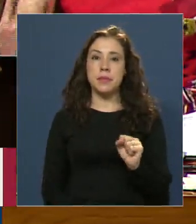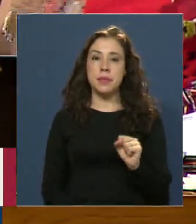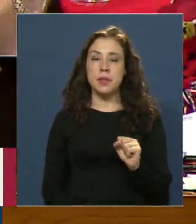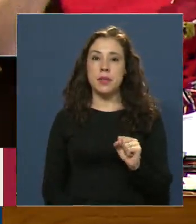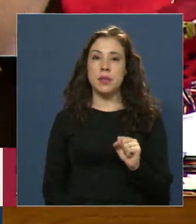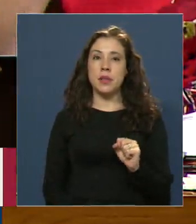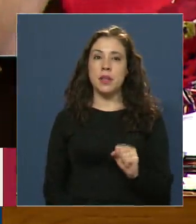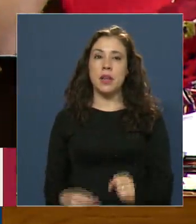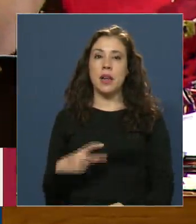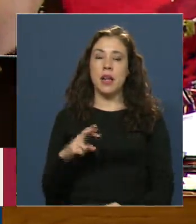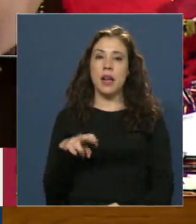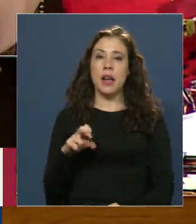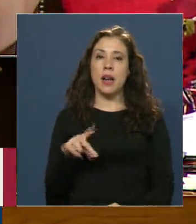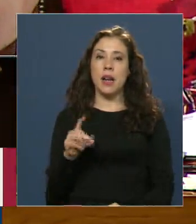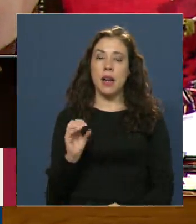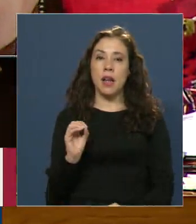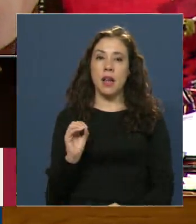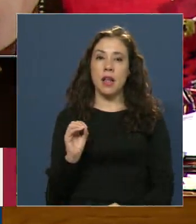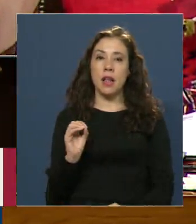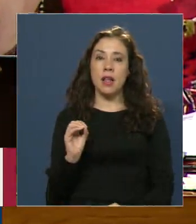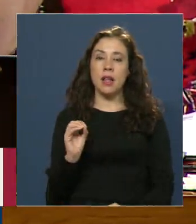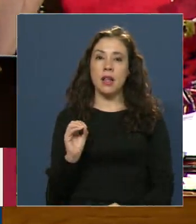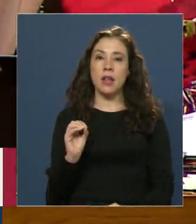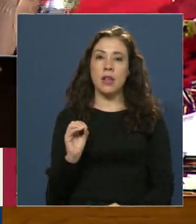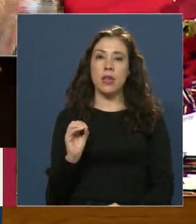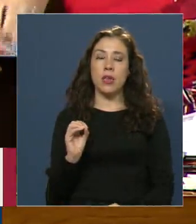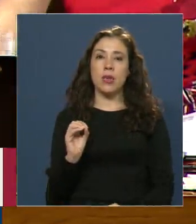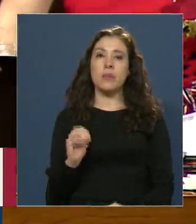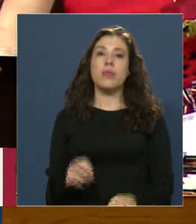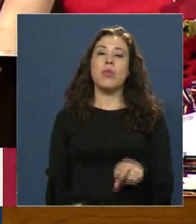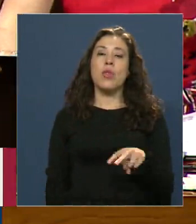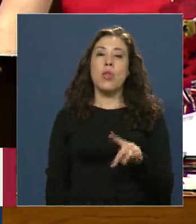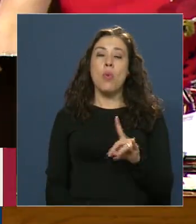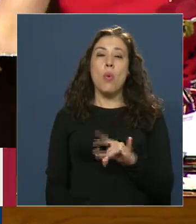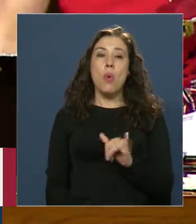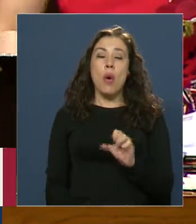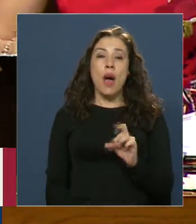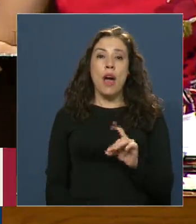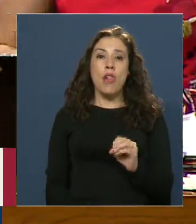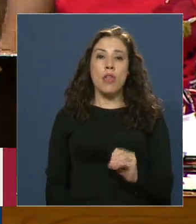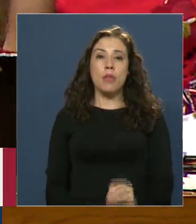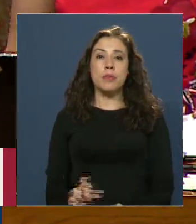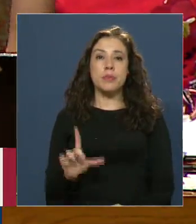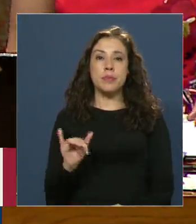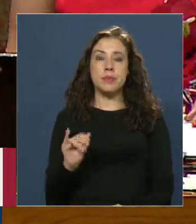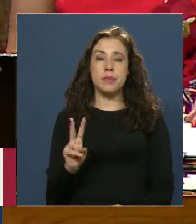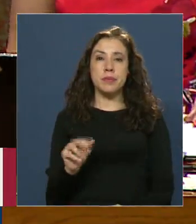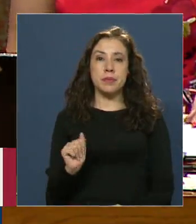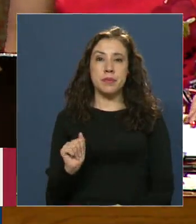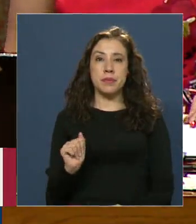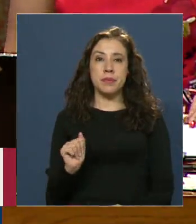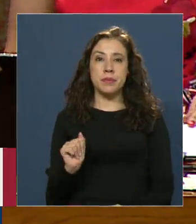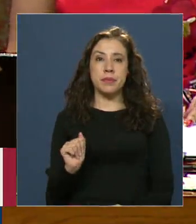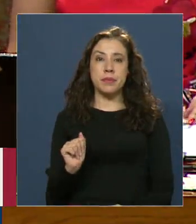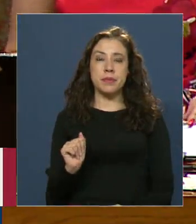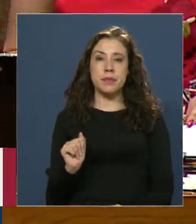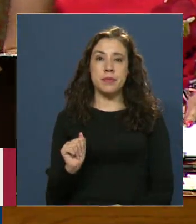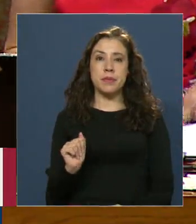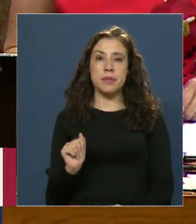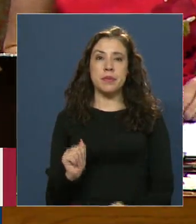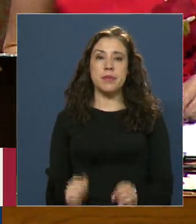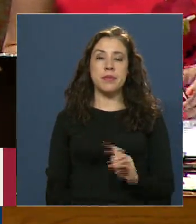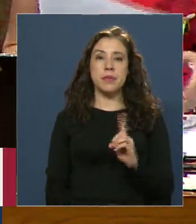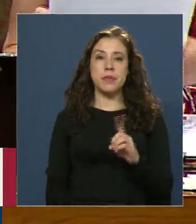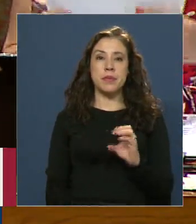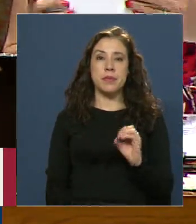señora Marcela Hernando, la diputada Emilia Nullado, don Raúl Leiva Carvajal, don Raúl